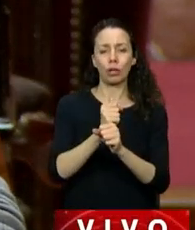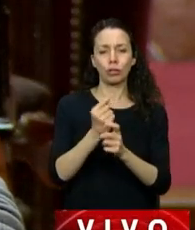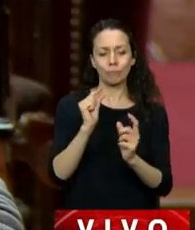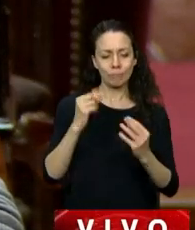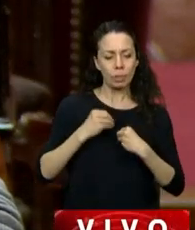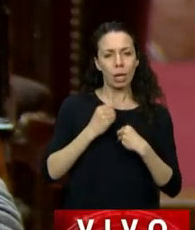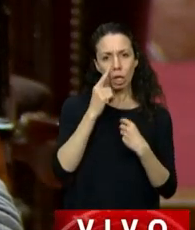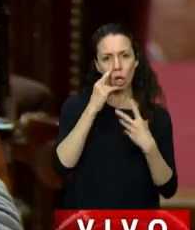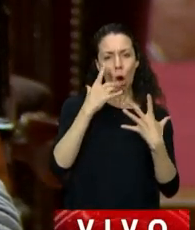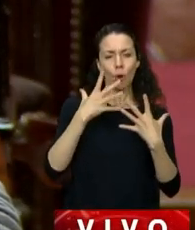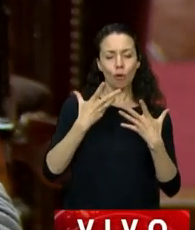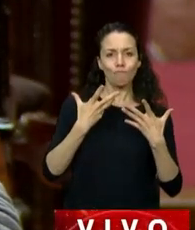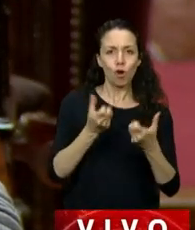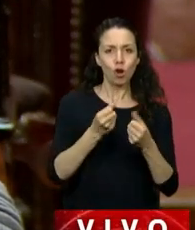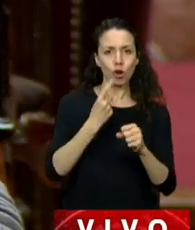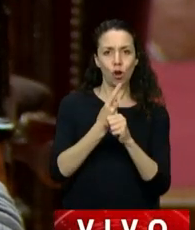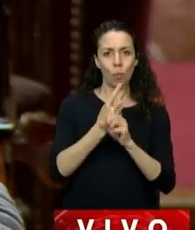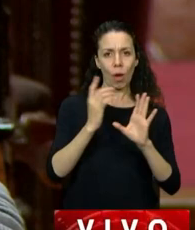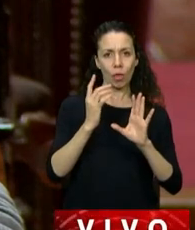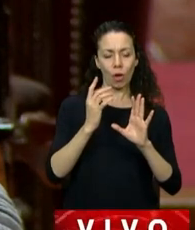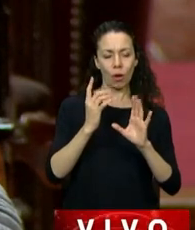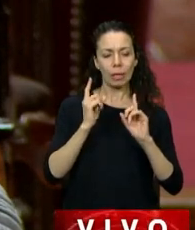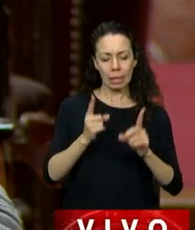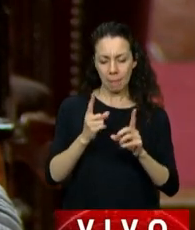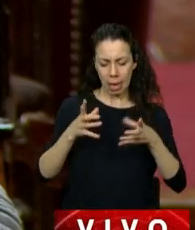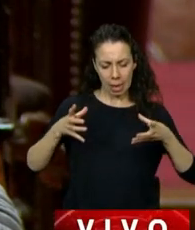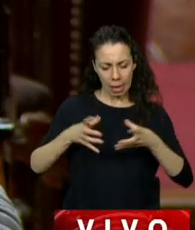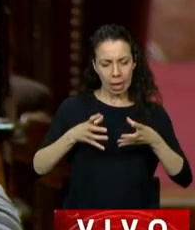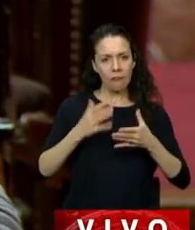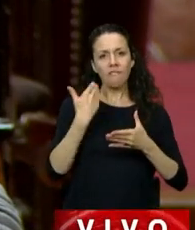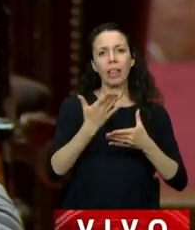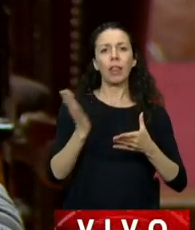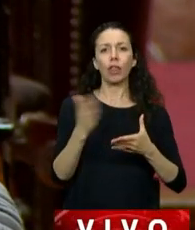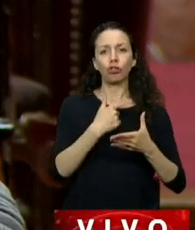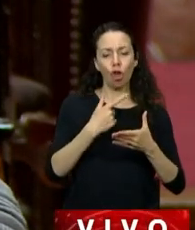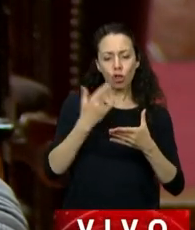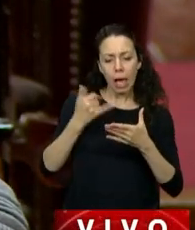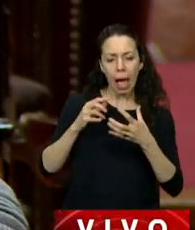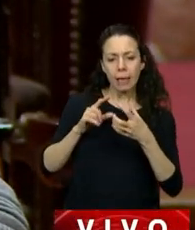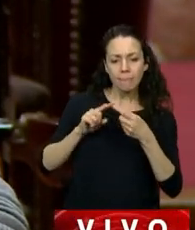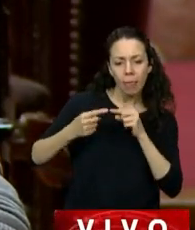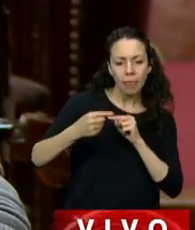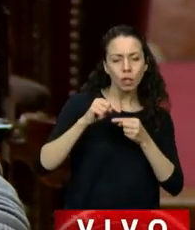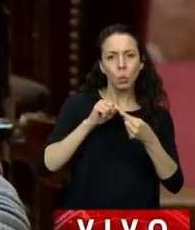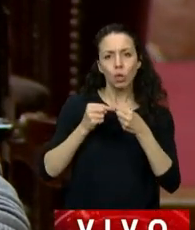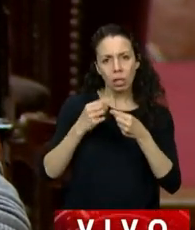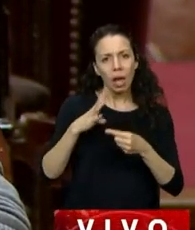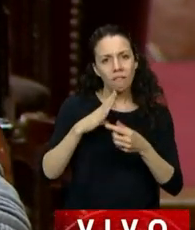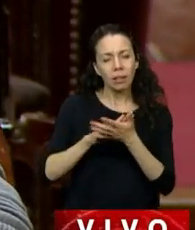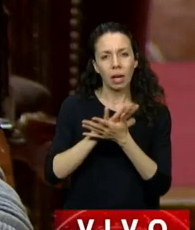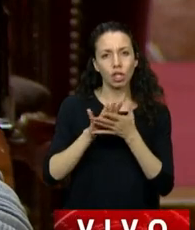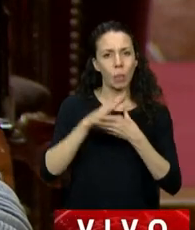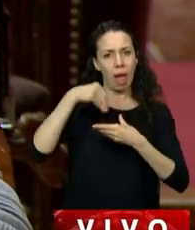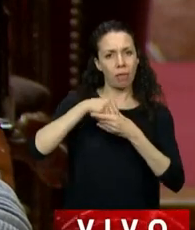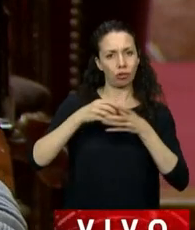también muestra las discusiones que tenemos dentro del Frente de Todos, que son discusiones que tenemos pendientes resolver en el Frente de